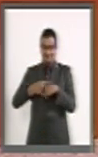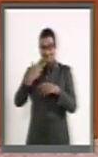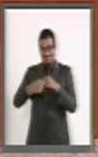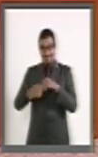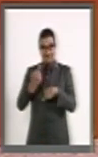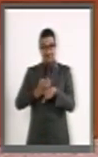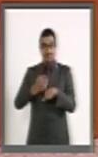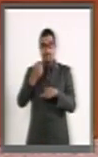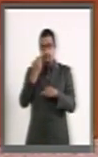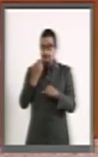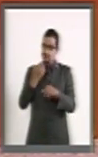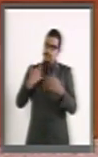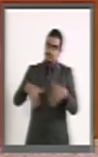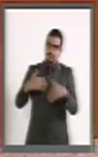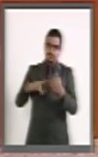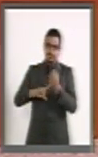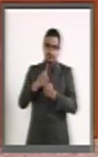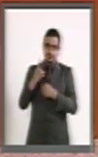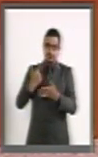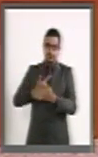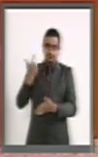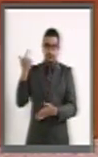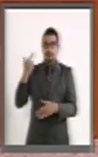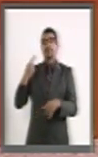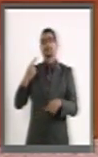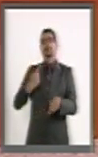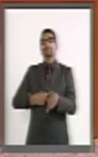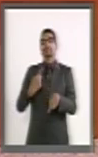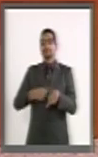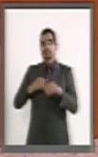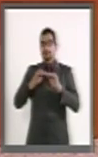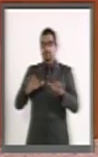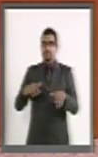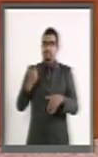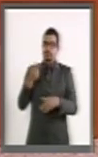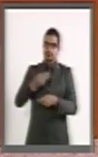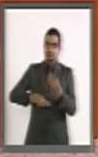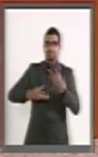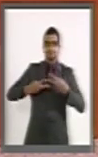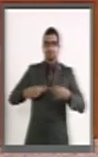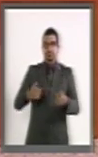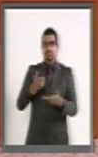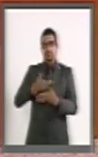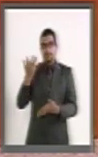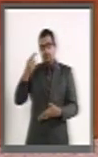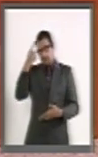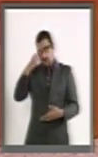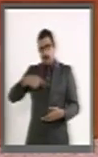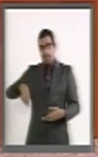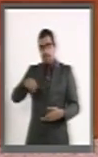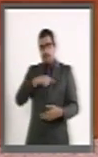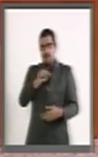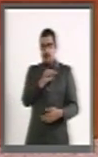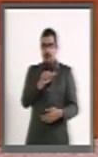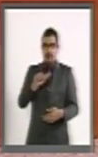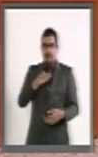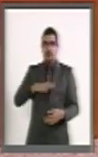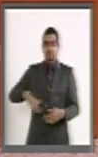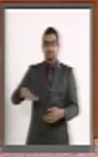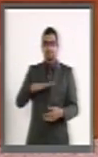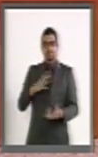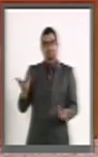las enfermedades de mayor, lamentablemente, carga social y económica para el Sistema Nacional de Salud, afectando